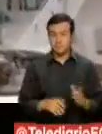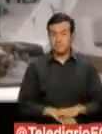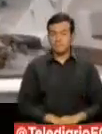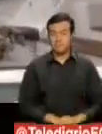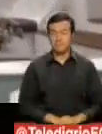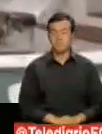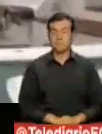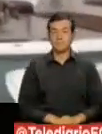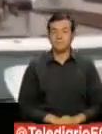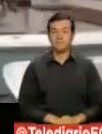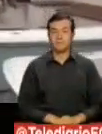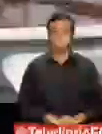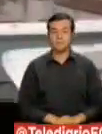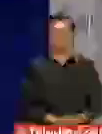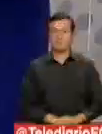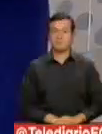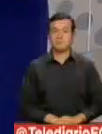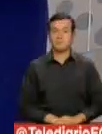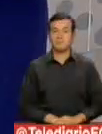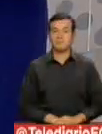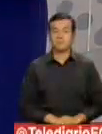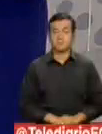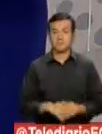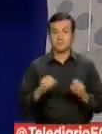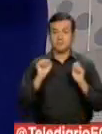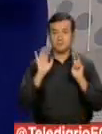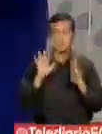de la Bastida, Telediario.